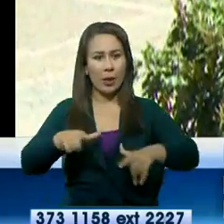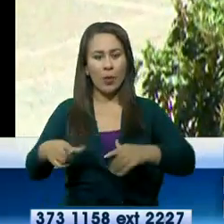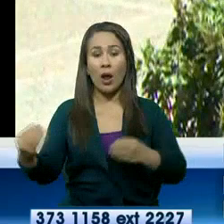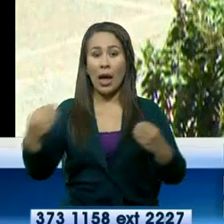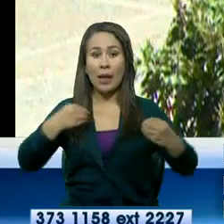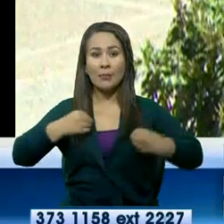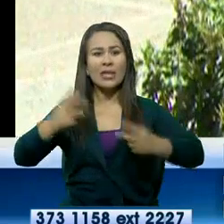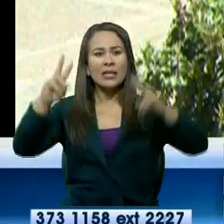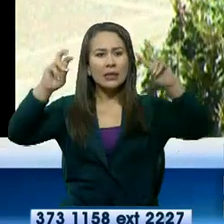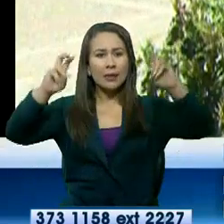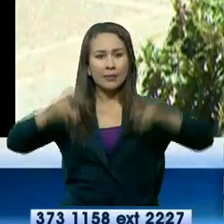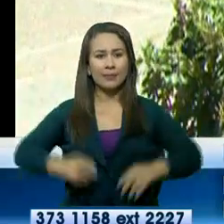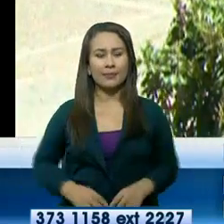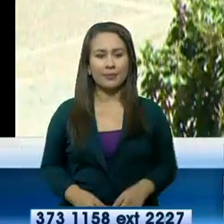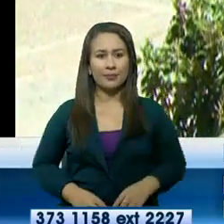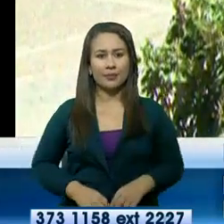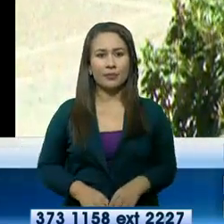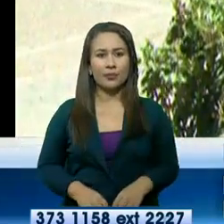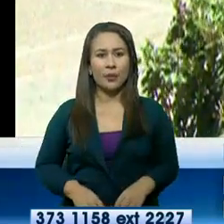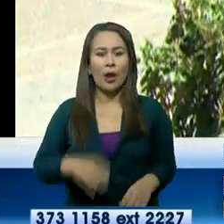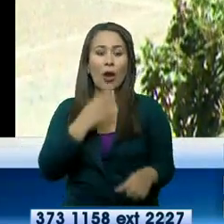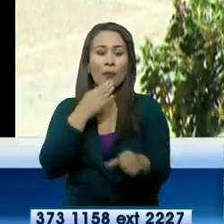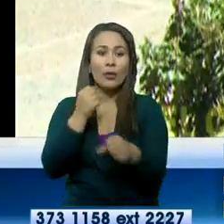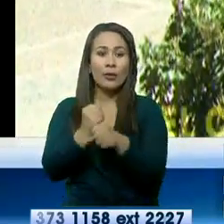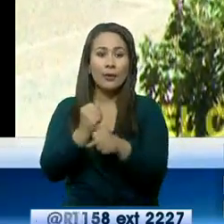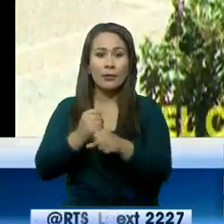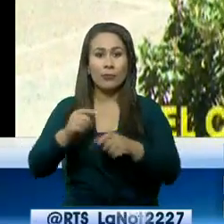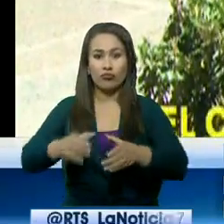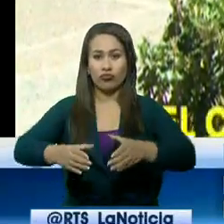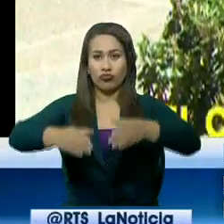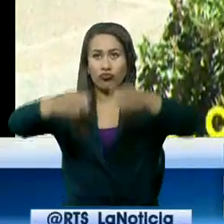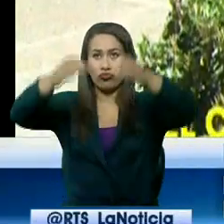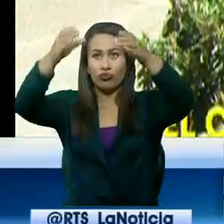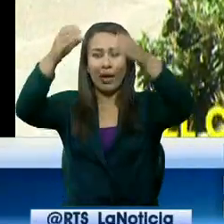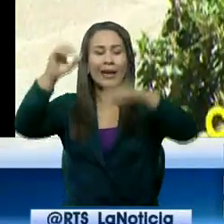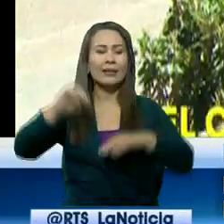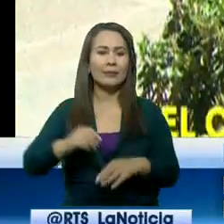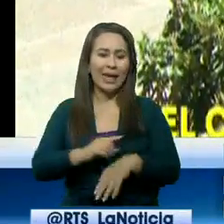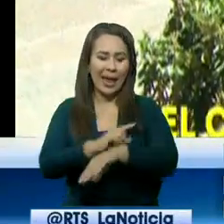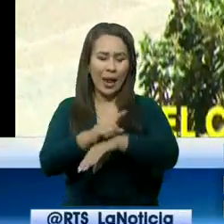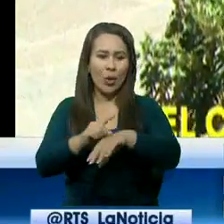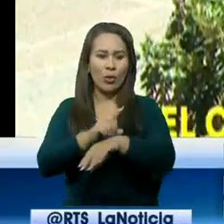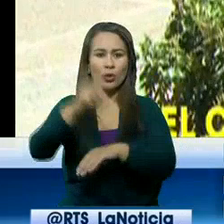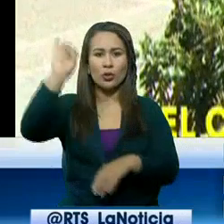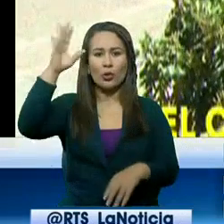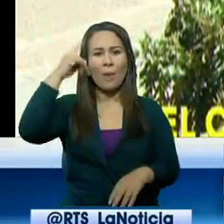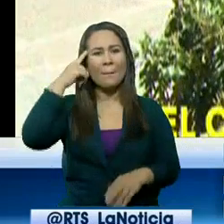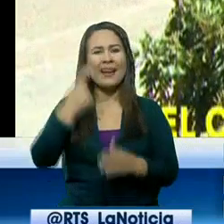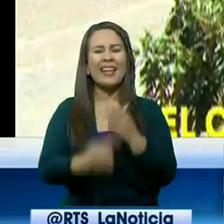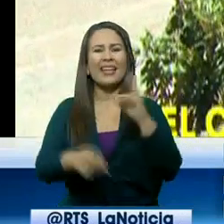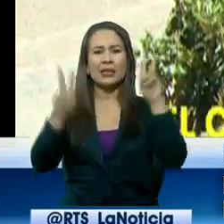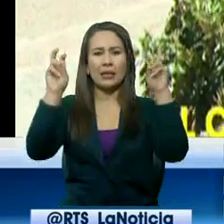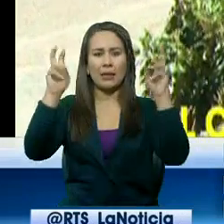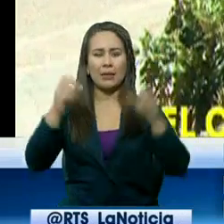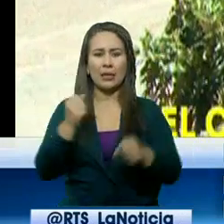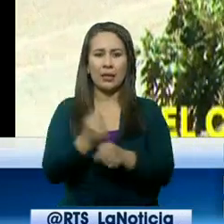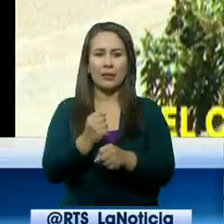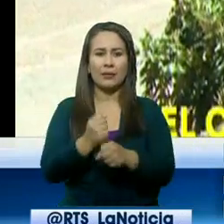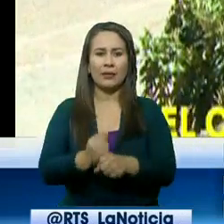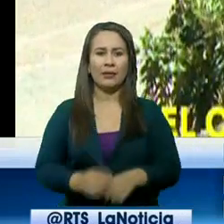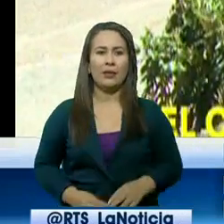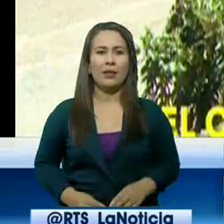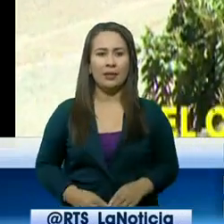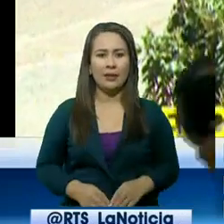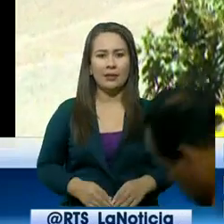contar el funcionamiento del reloj solar, para qué fue implementado este proyecto aquí. Sí, muchas